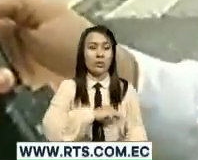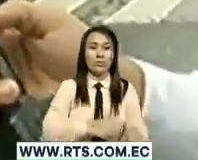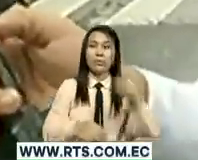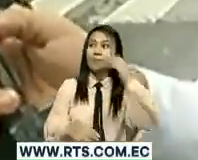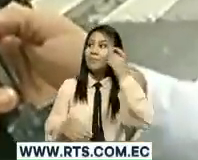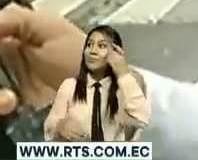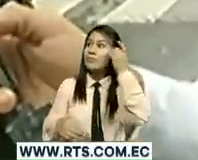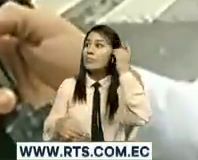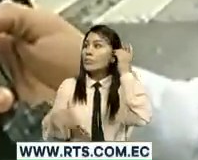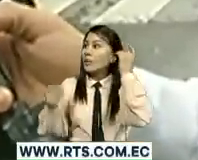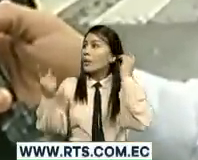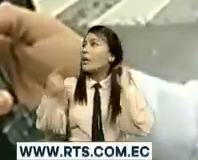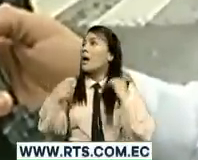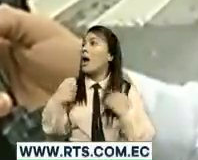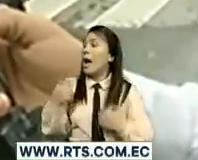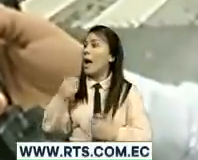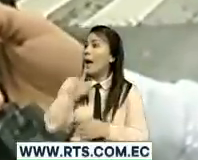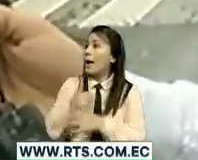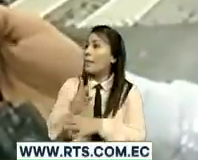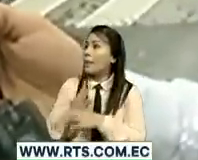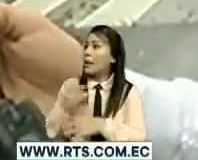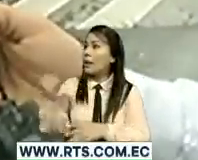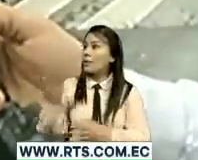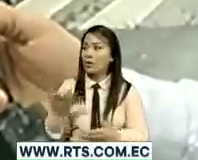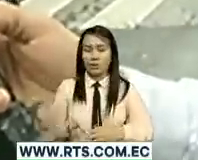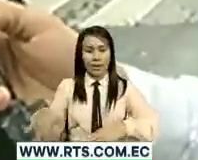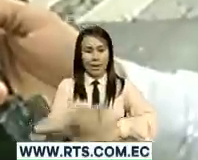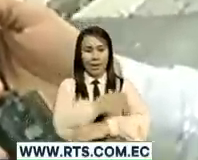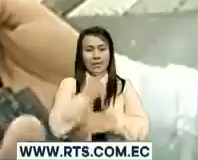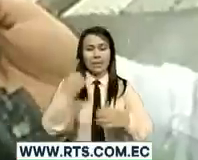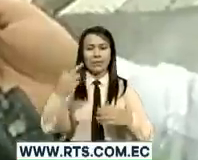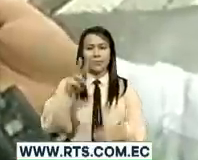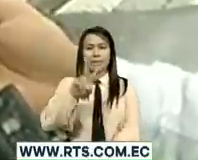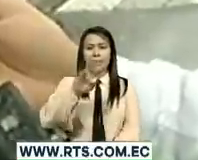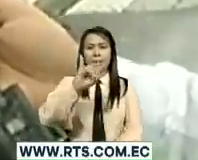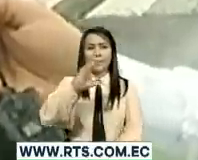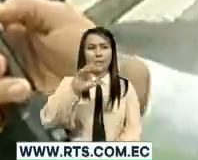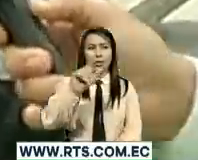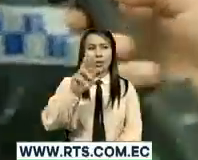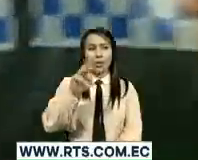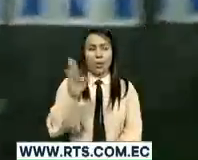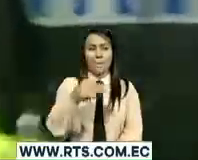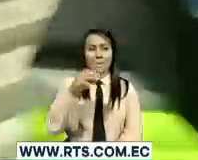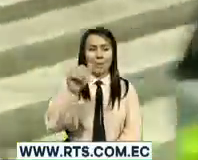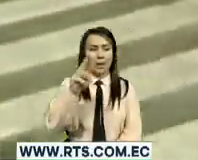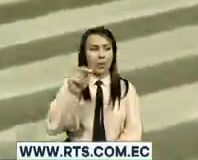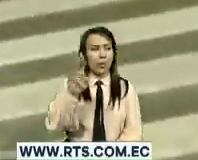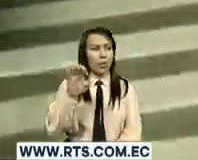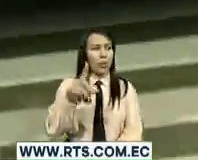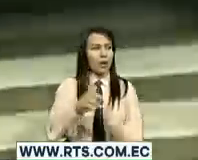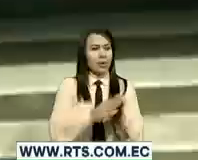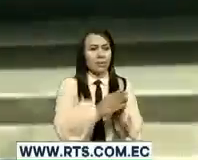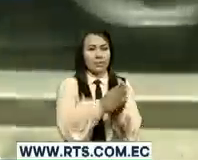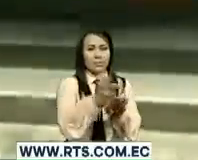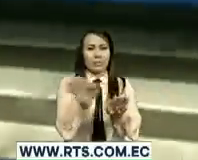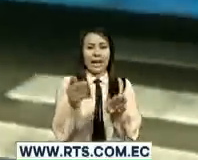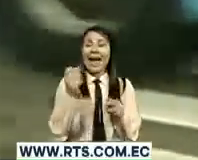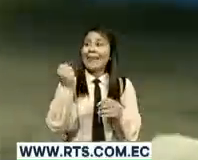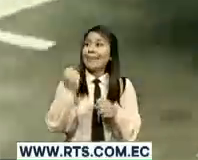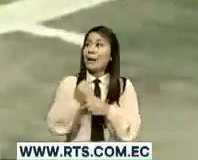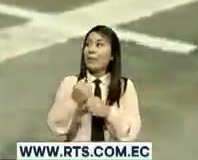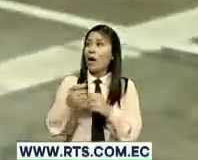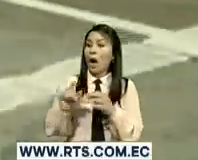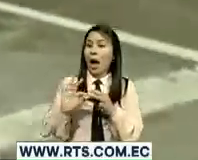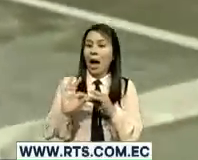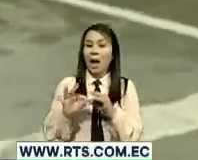y con la empresa Interagua para cerrar la calle Víctor Manuel Rendón entre Quito y Pedro Moncayo para hacer trabajos de reposición